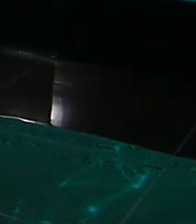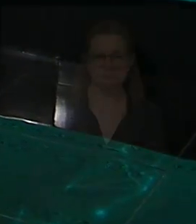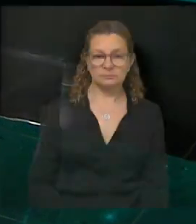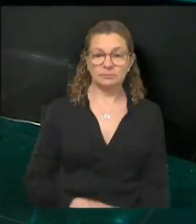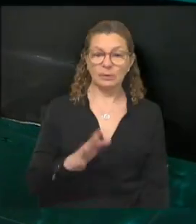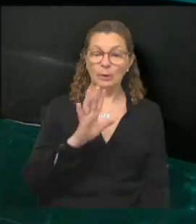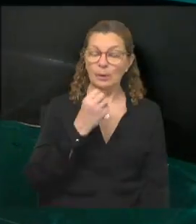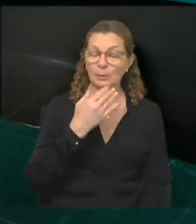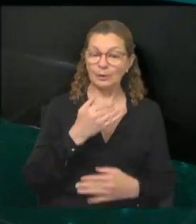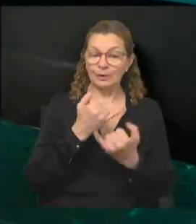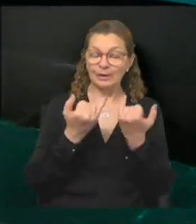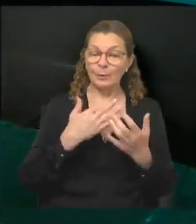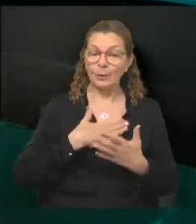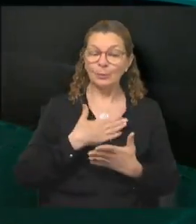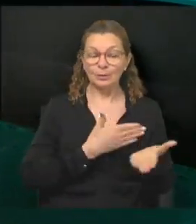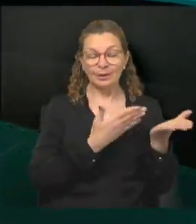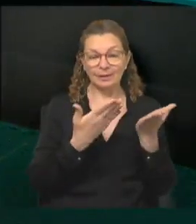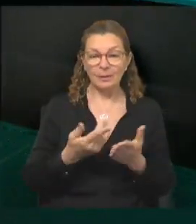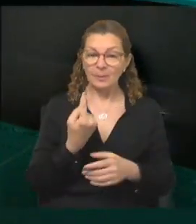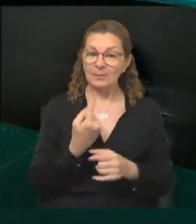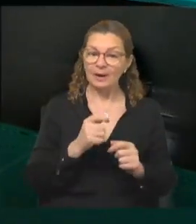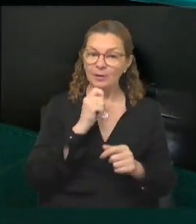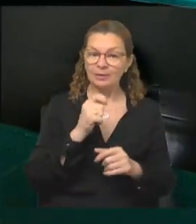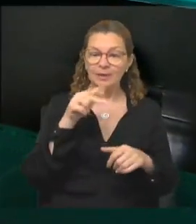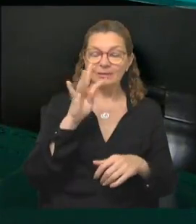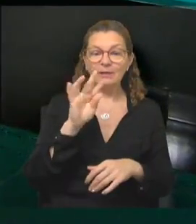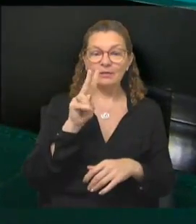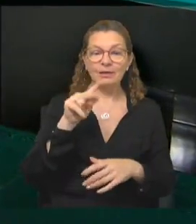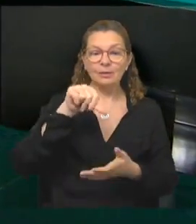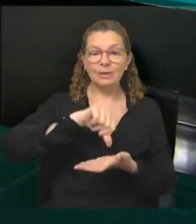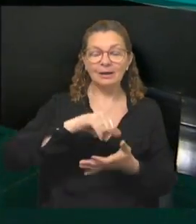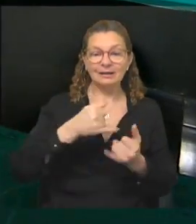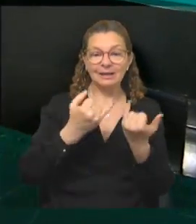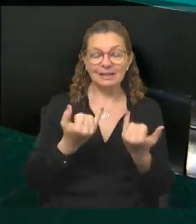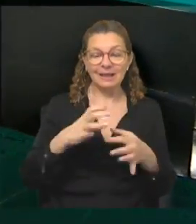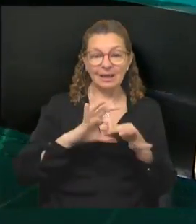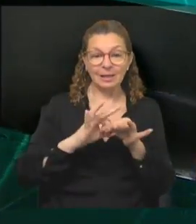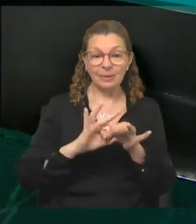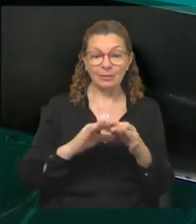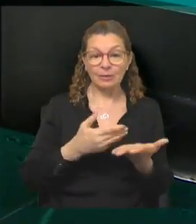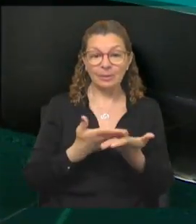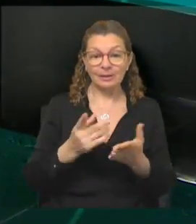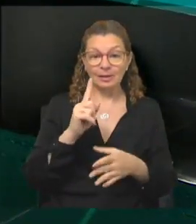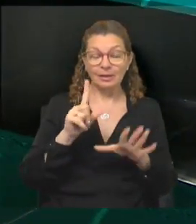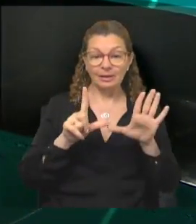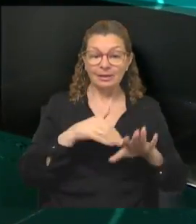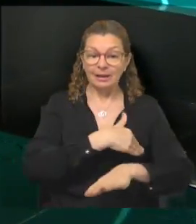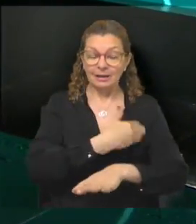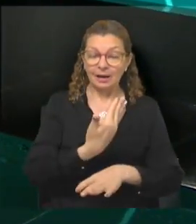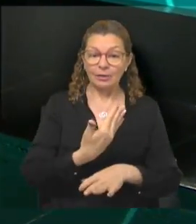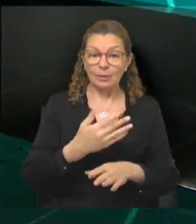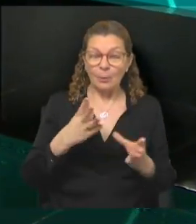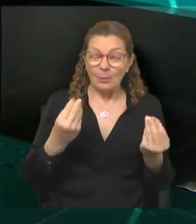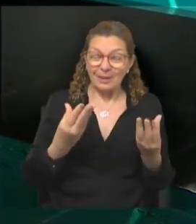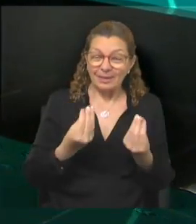muy buenos días es un gusto recibirles con las primeras noticias de tv ciudad en esta jornada de miércoles que se presenta con 17 gros de temperatura y una